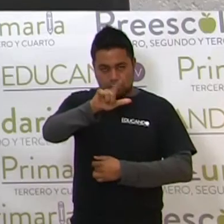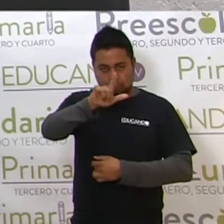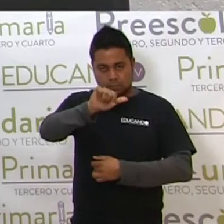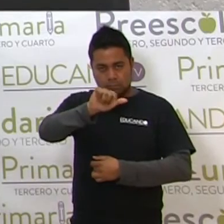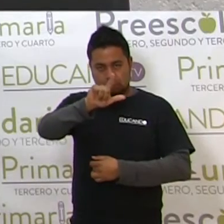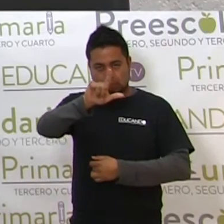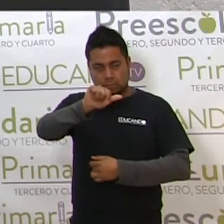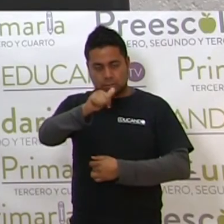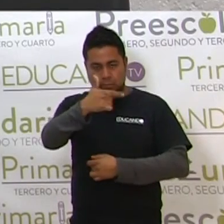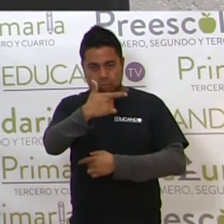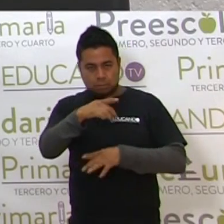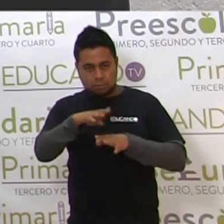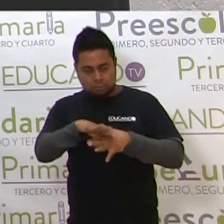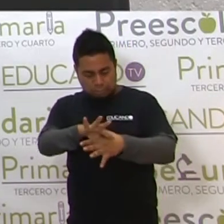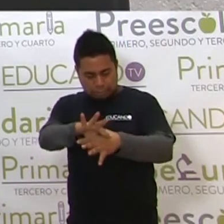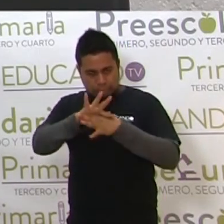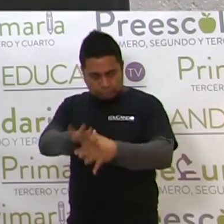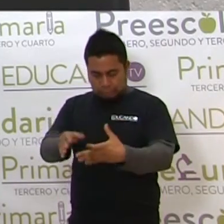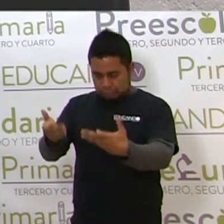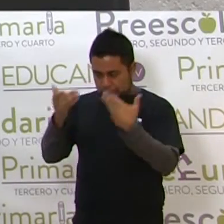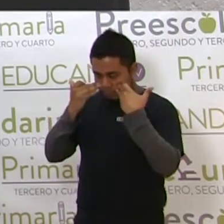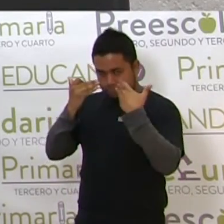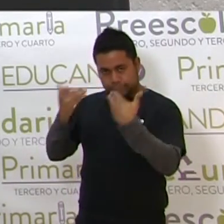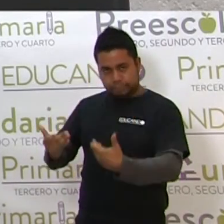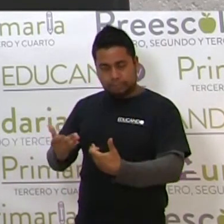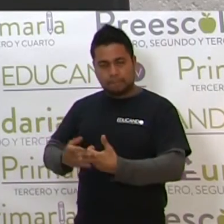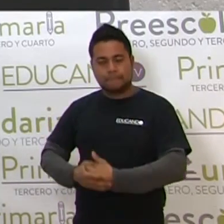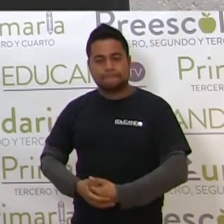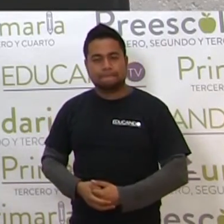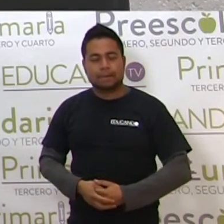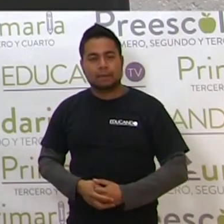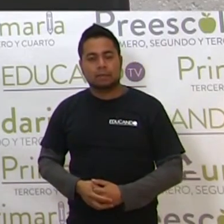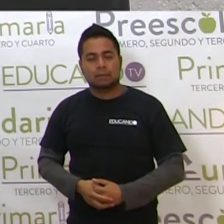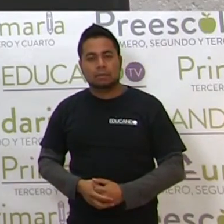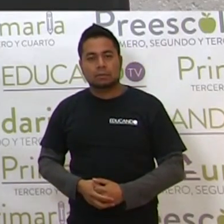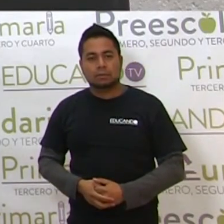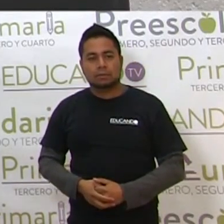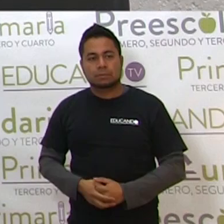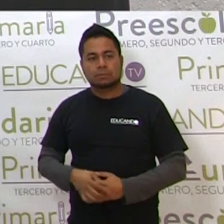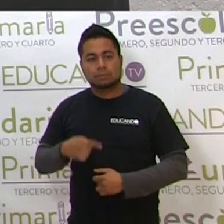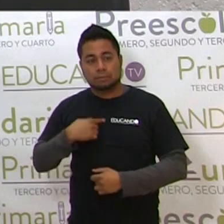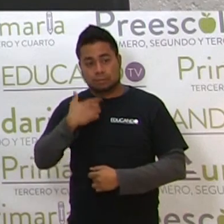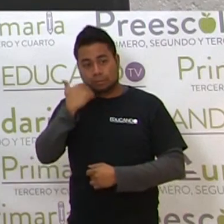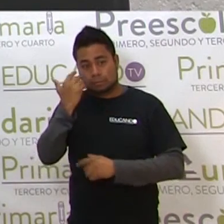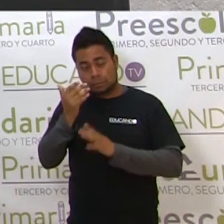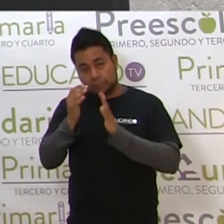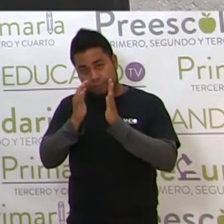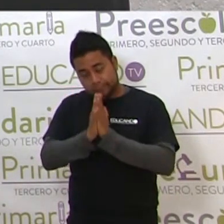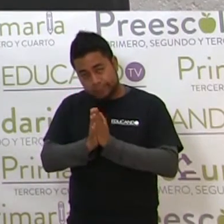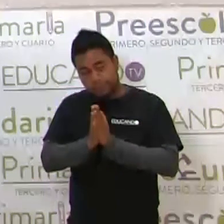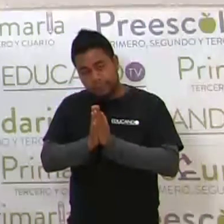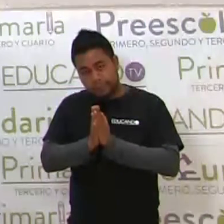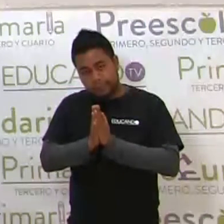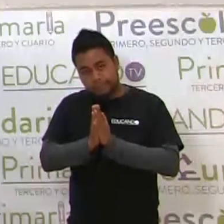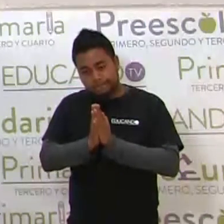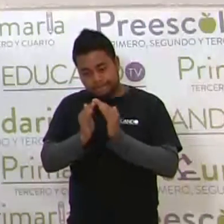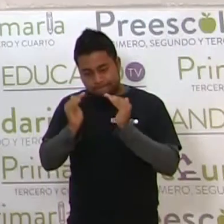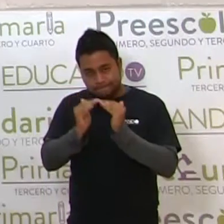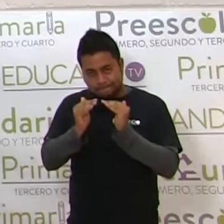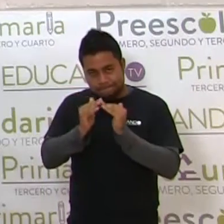en en vivo y este y yo quiero que por favor en casa